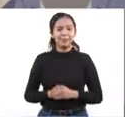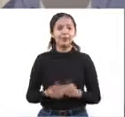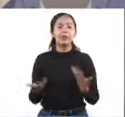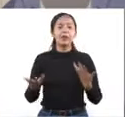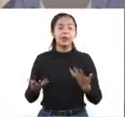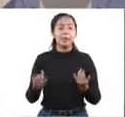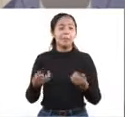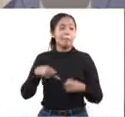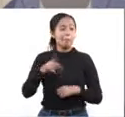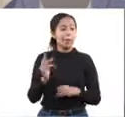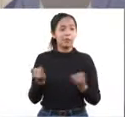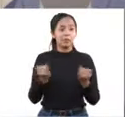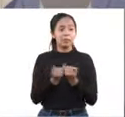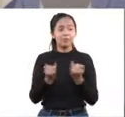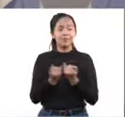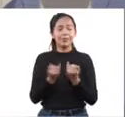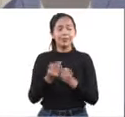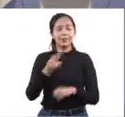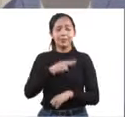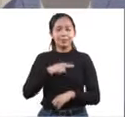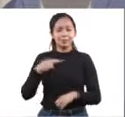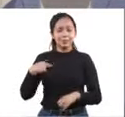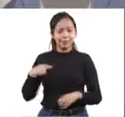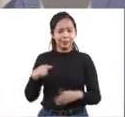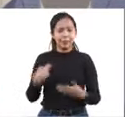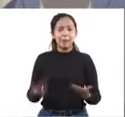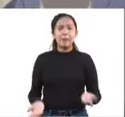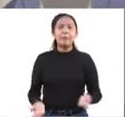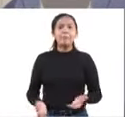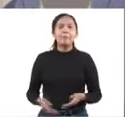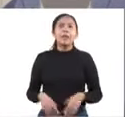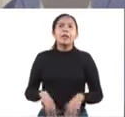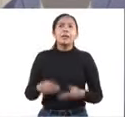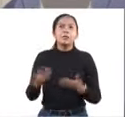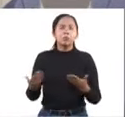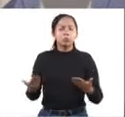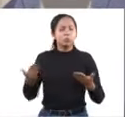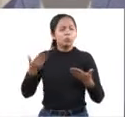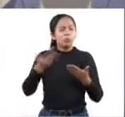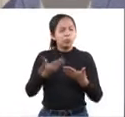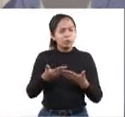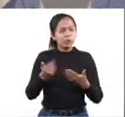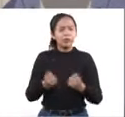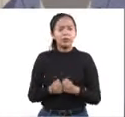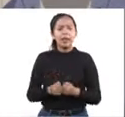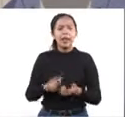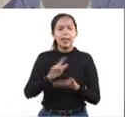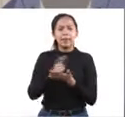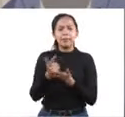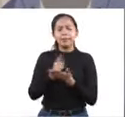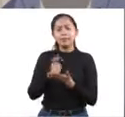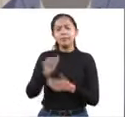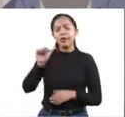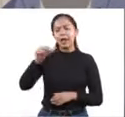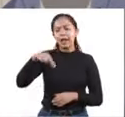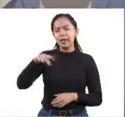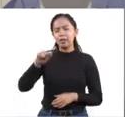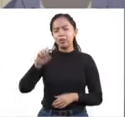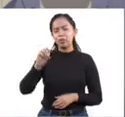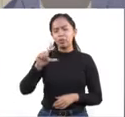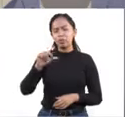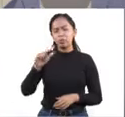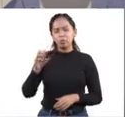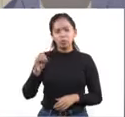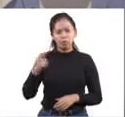también estamos haciendo la presentación del libro Antología de Sueños de un Viaje